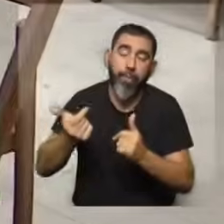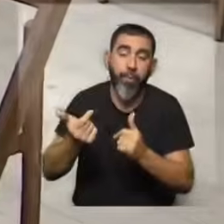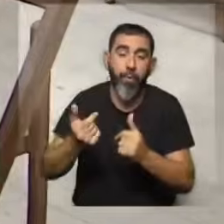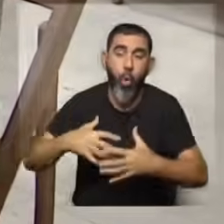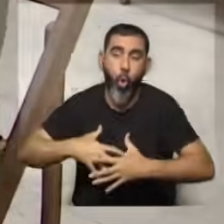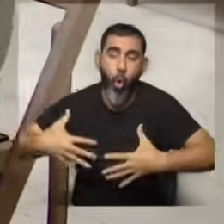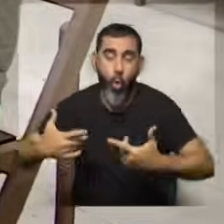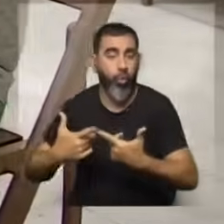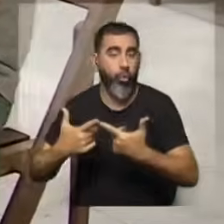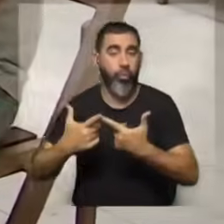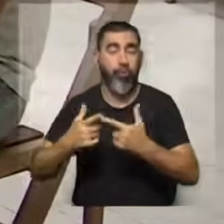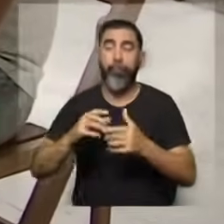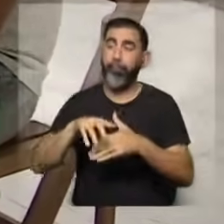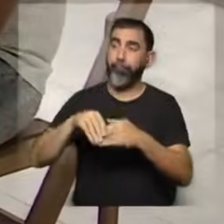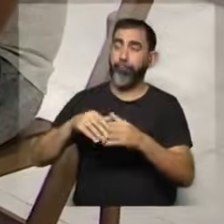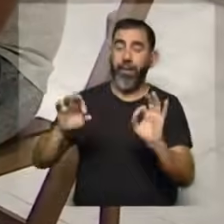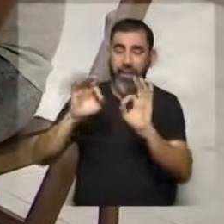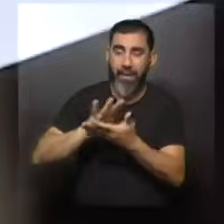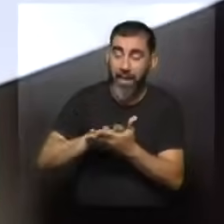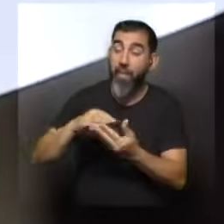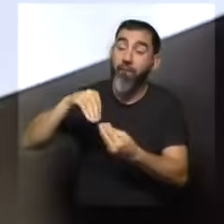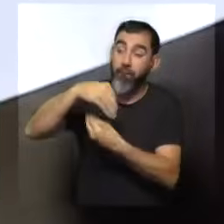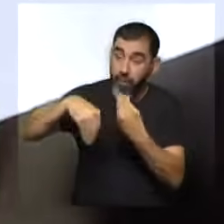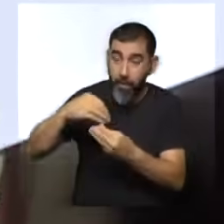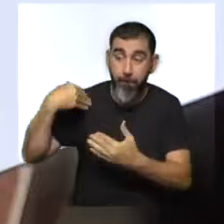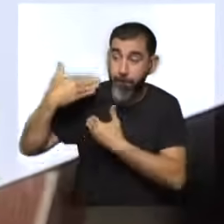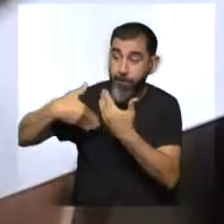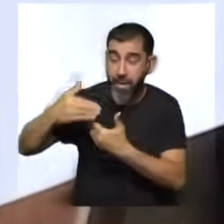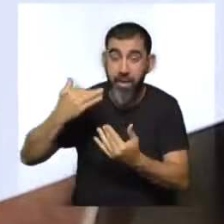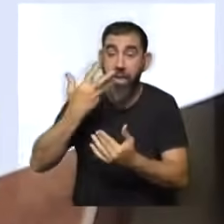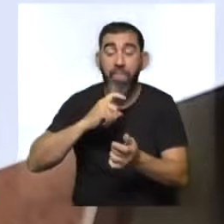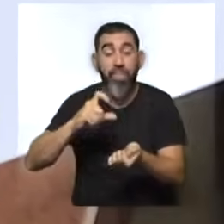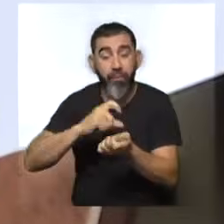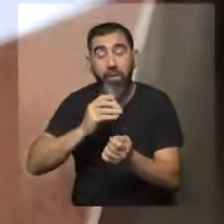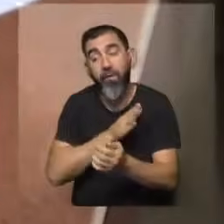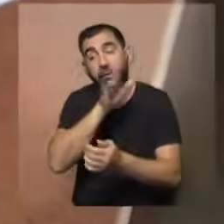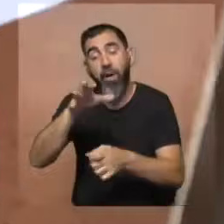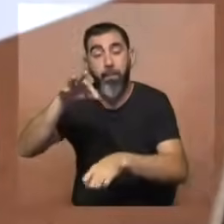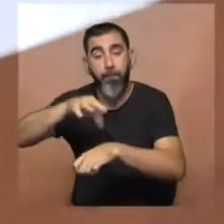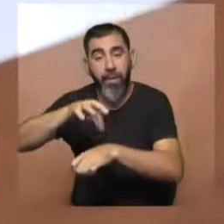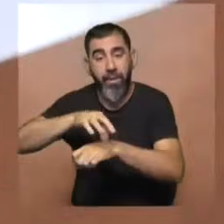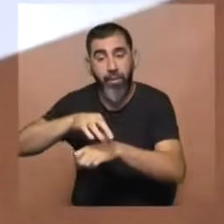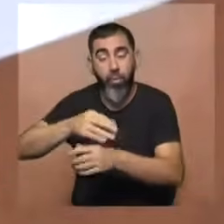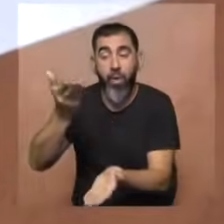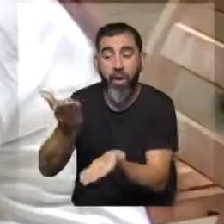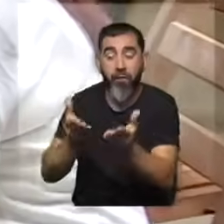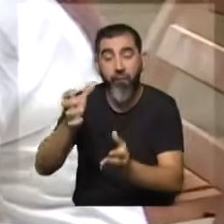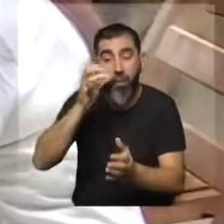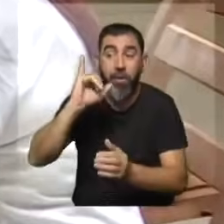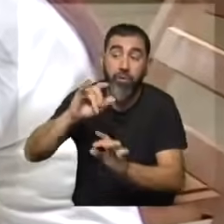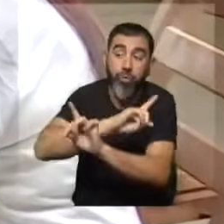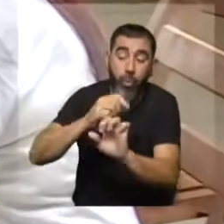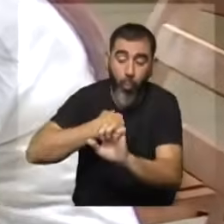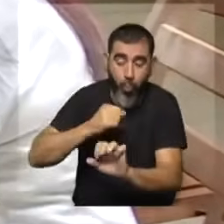sobrepeso sedentarismo algún antecedente familiar de diabetes que consulten con su médico tratante para evaluar el riesgo que tienen de